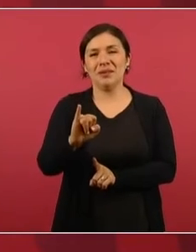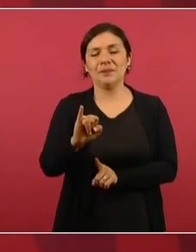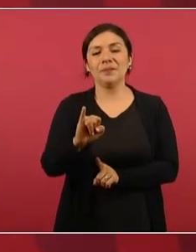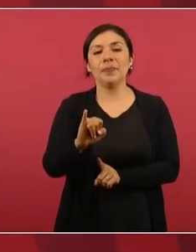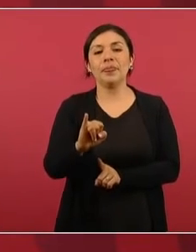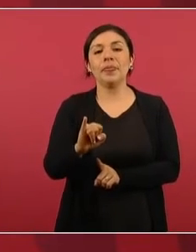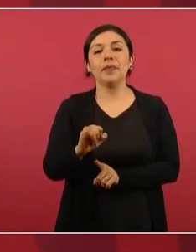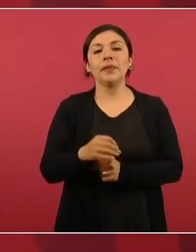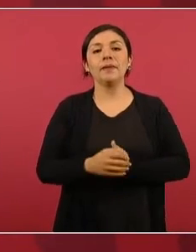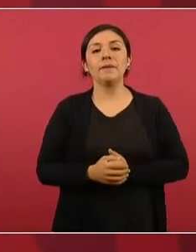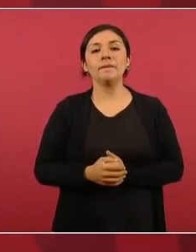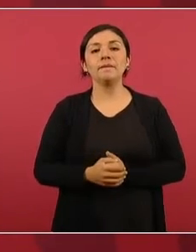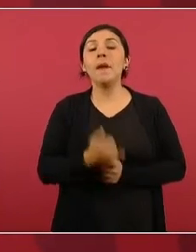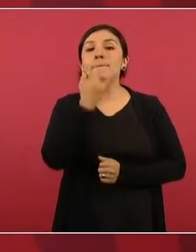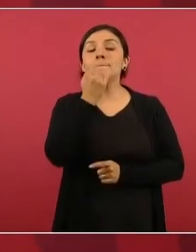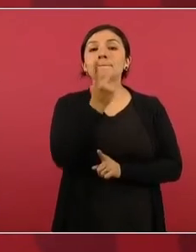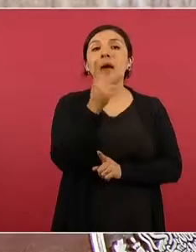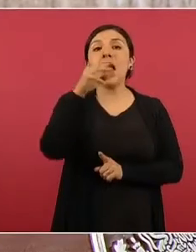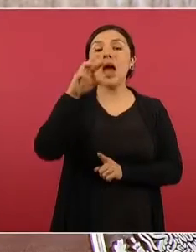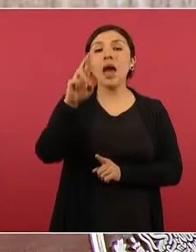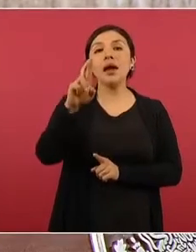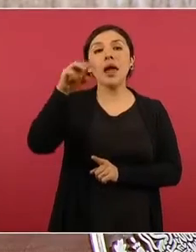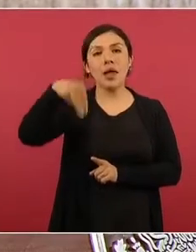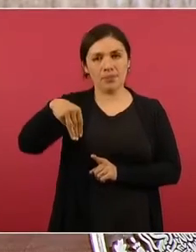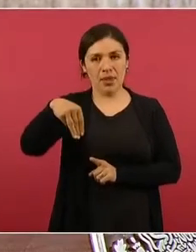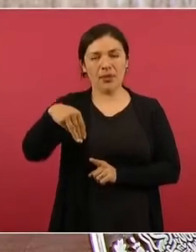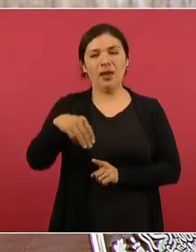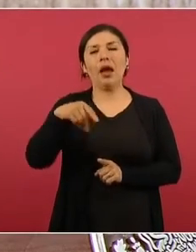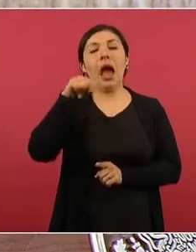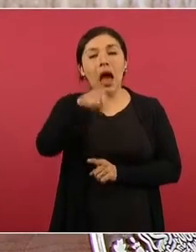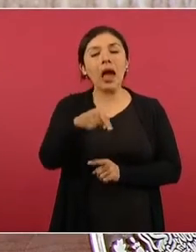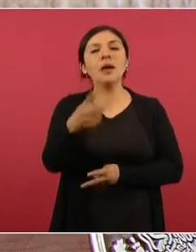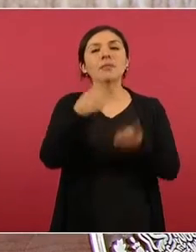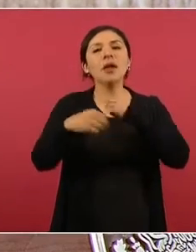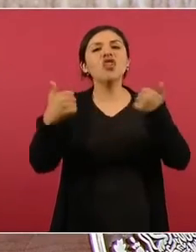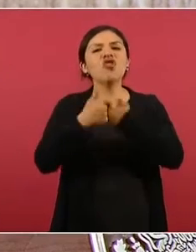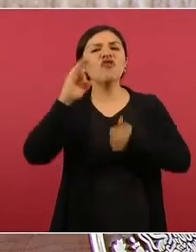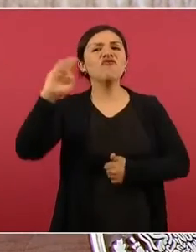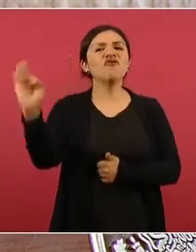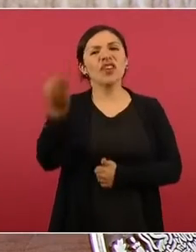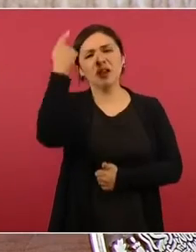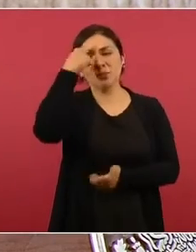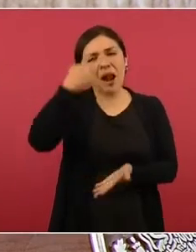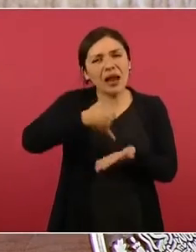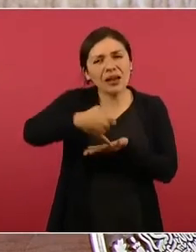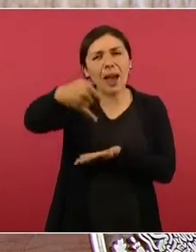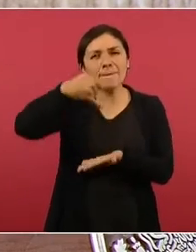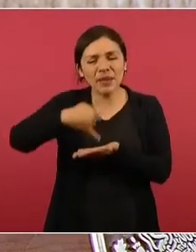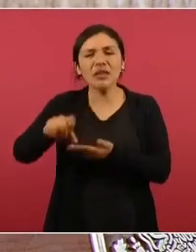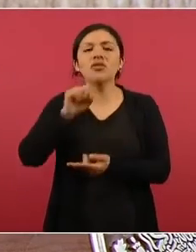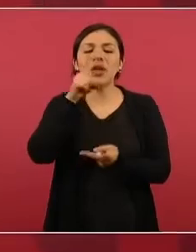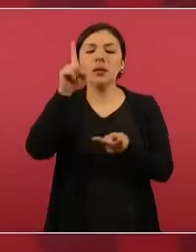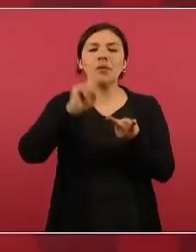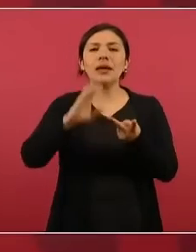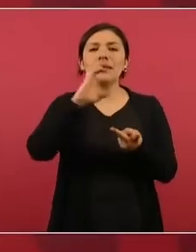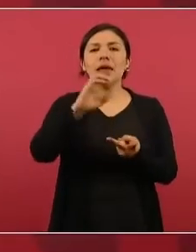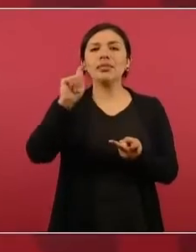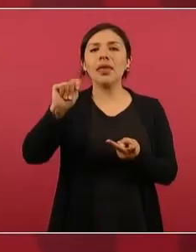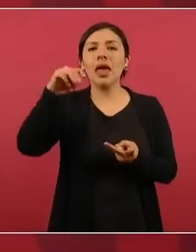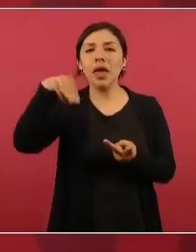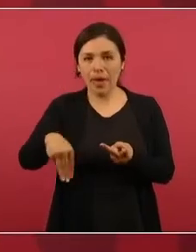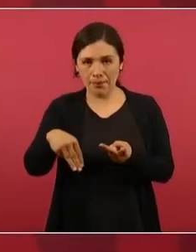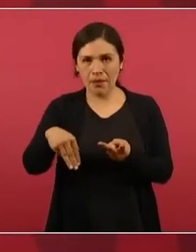y ahí surge la CNC, la Confederación Nacional Campesina, y surge la CTM,